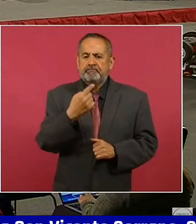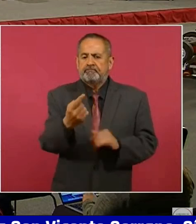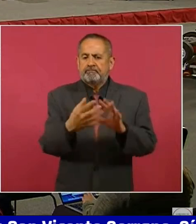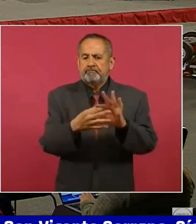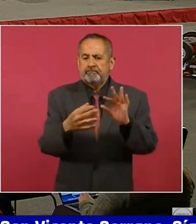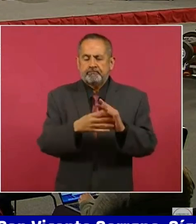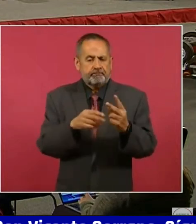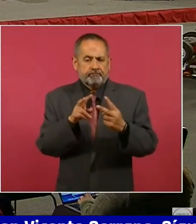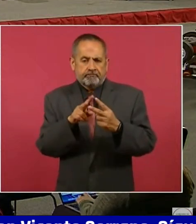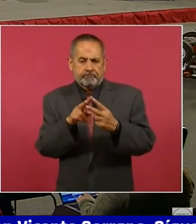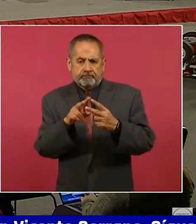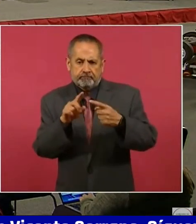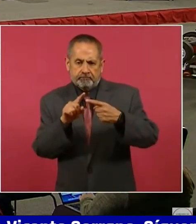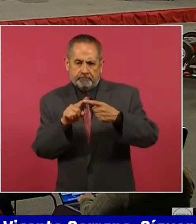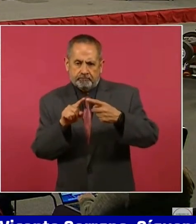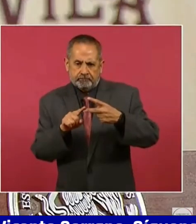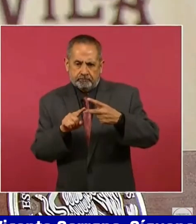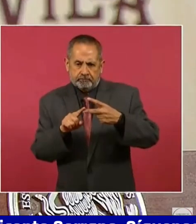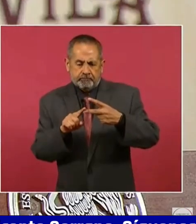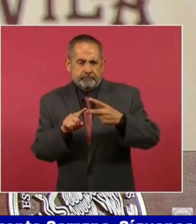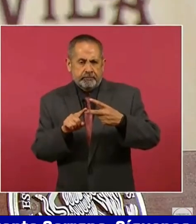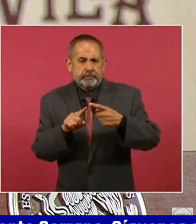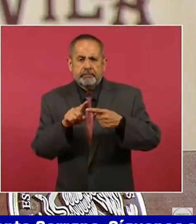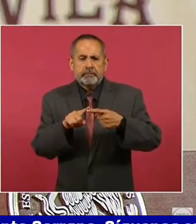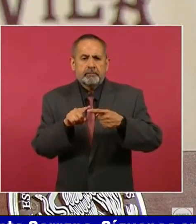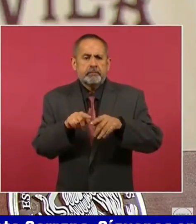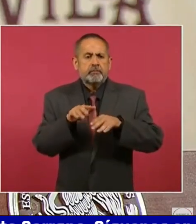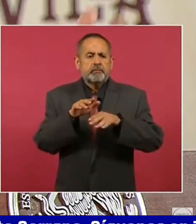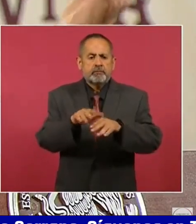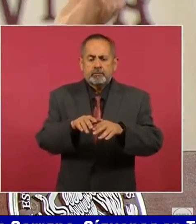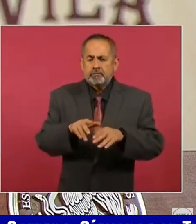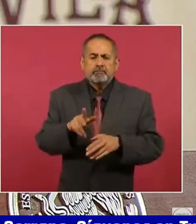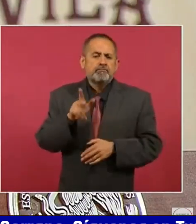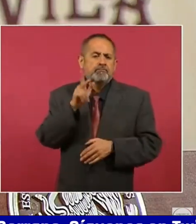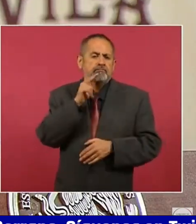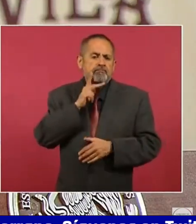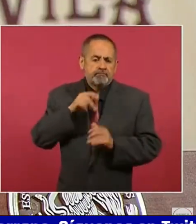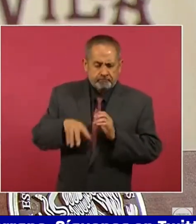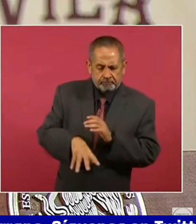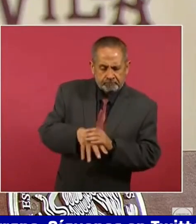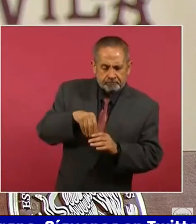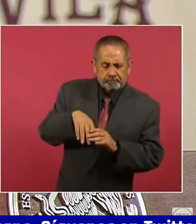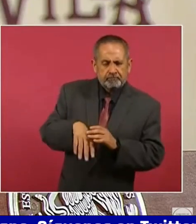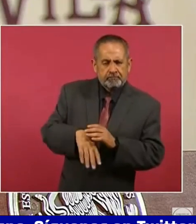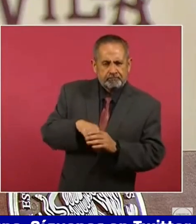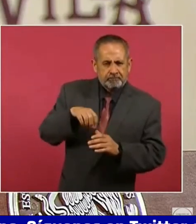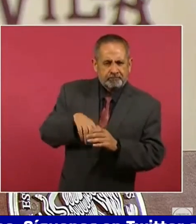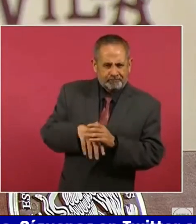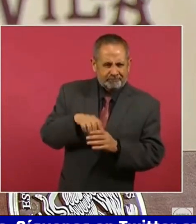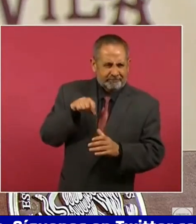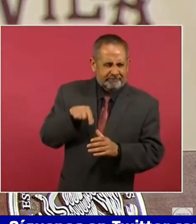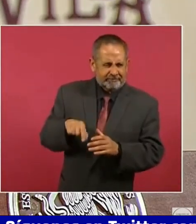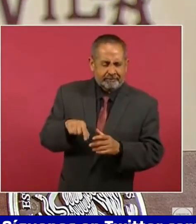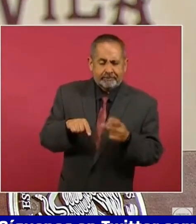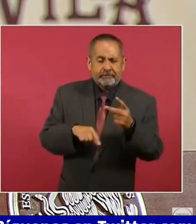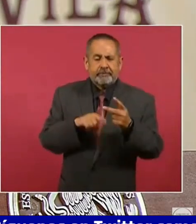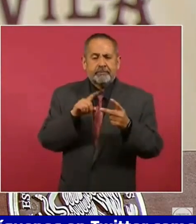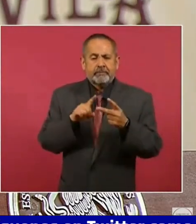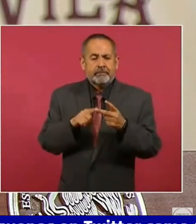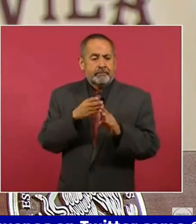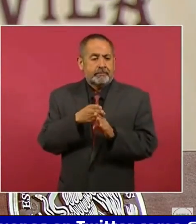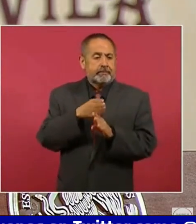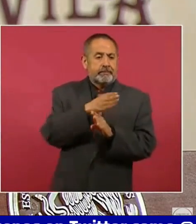principalmente lo que tiene que ver con la producción de crudo, el antecedente de la caída y del repunte en